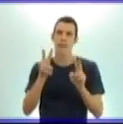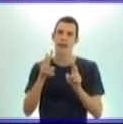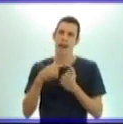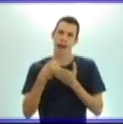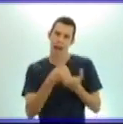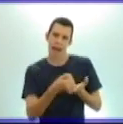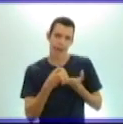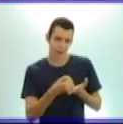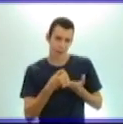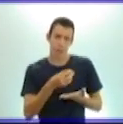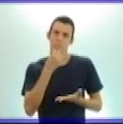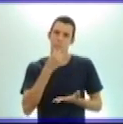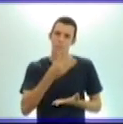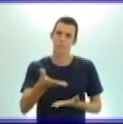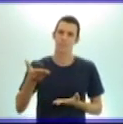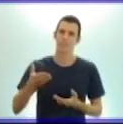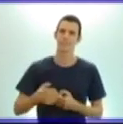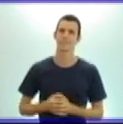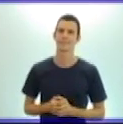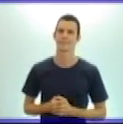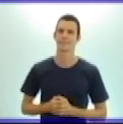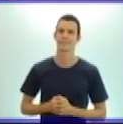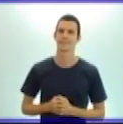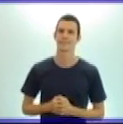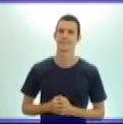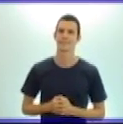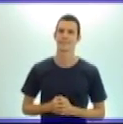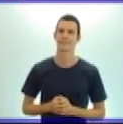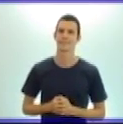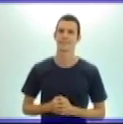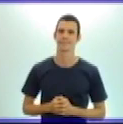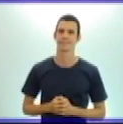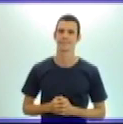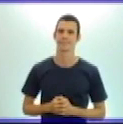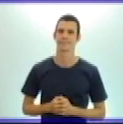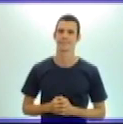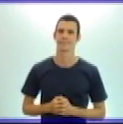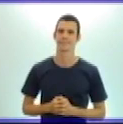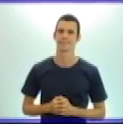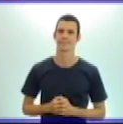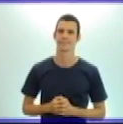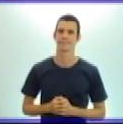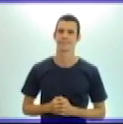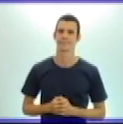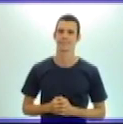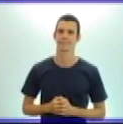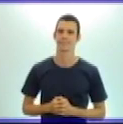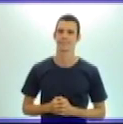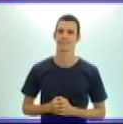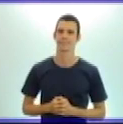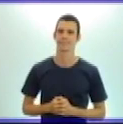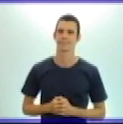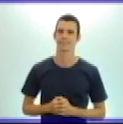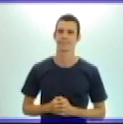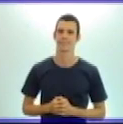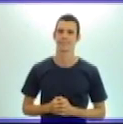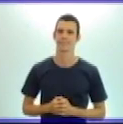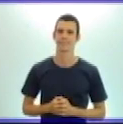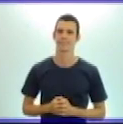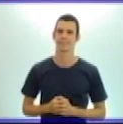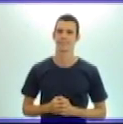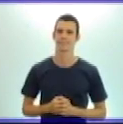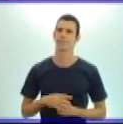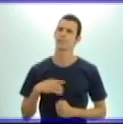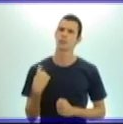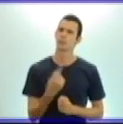actividad fundamental dentro de sus hogares. Y los exhortamos a cumplir